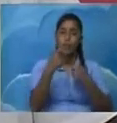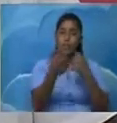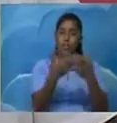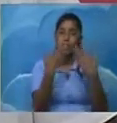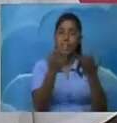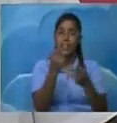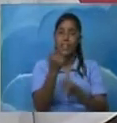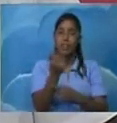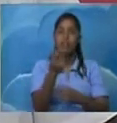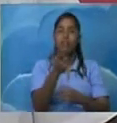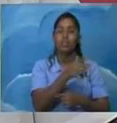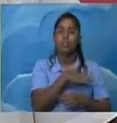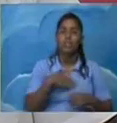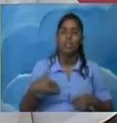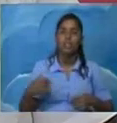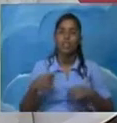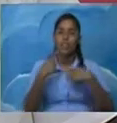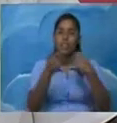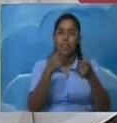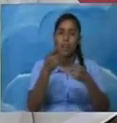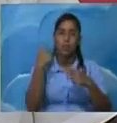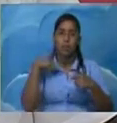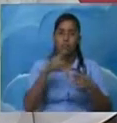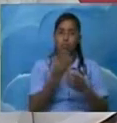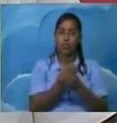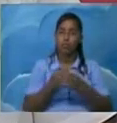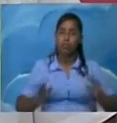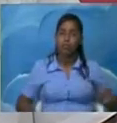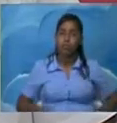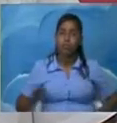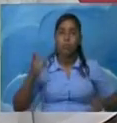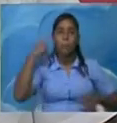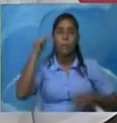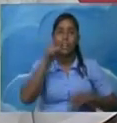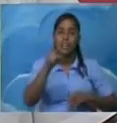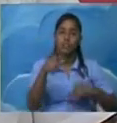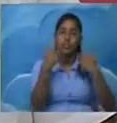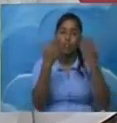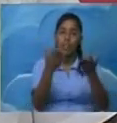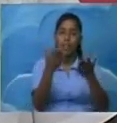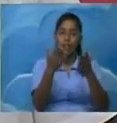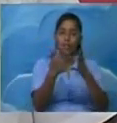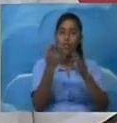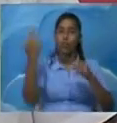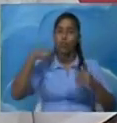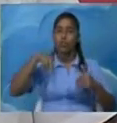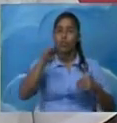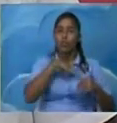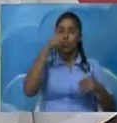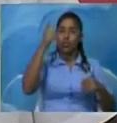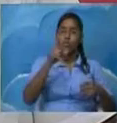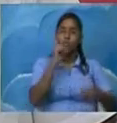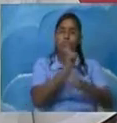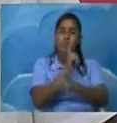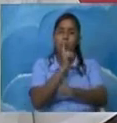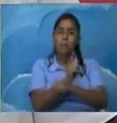resulta que Dios quiere suplirle, pero a través de tus bolsillos. Para eso te ha dado. Nosotros somos